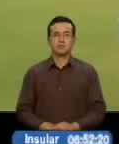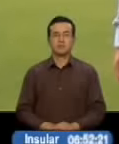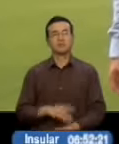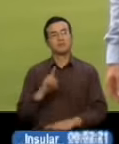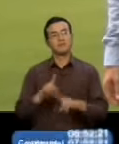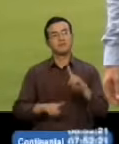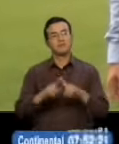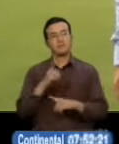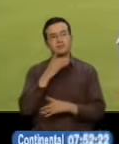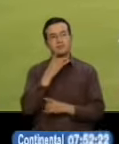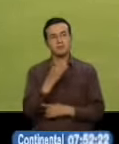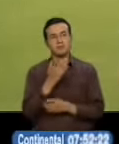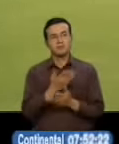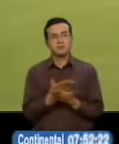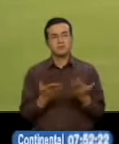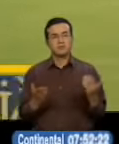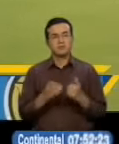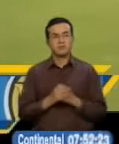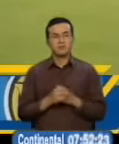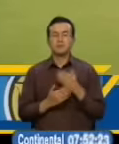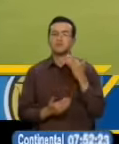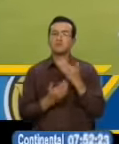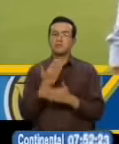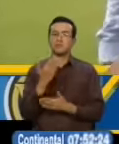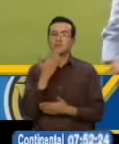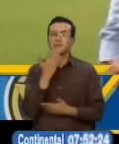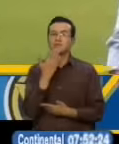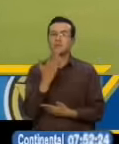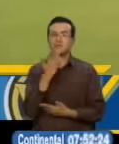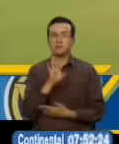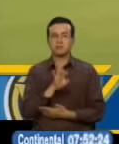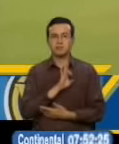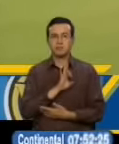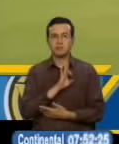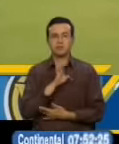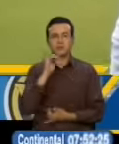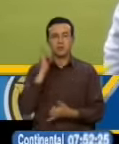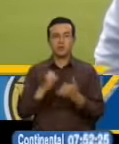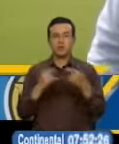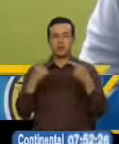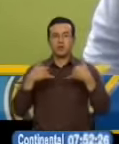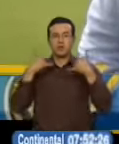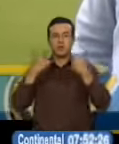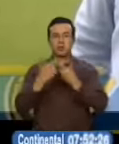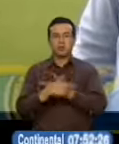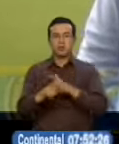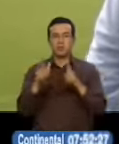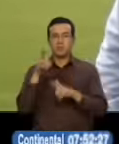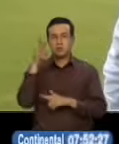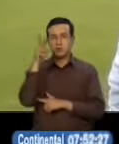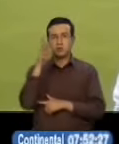Amigos televidentes, un gusto estar en un nuevo espacio y con el técnico finalista de la Copa Libertadores de América, el